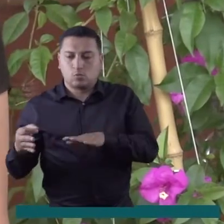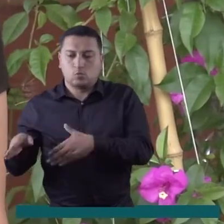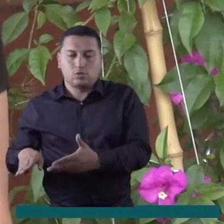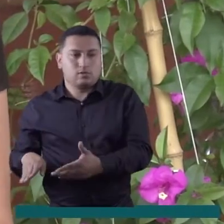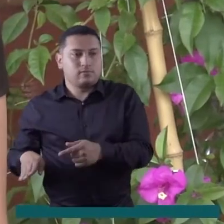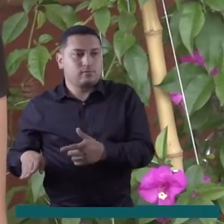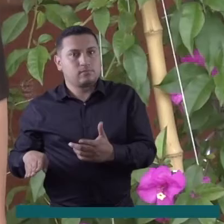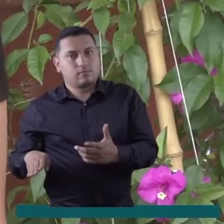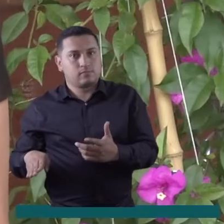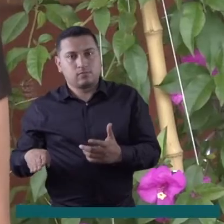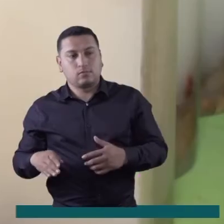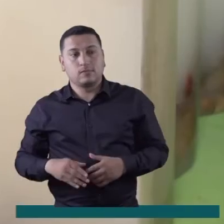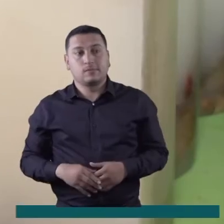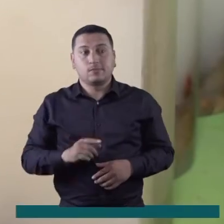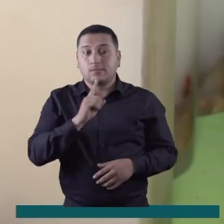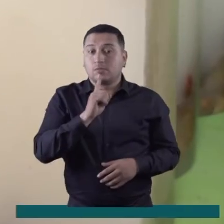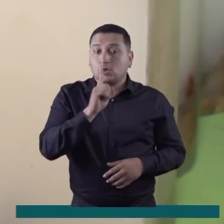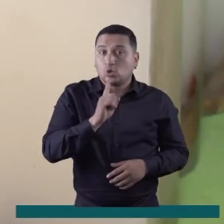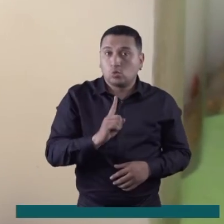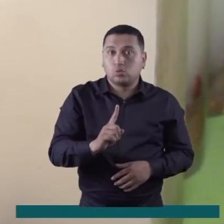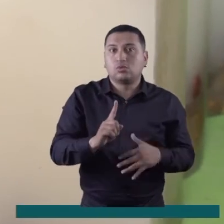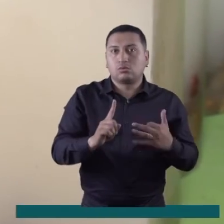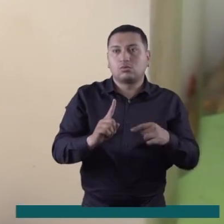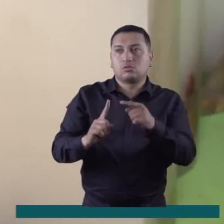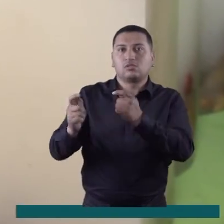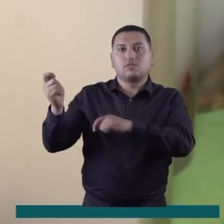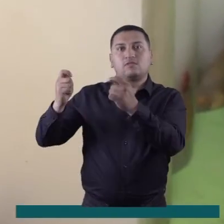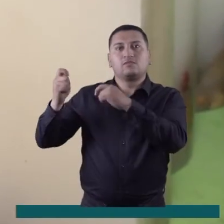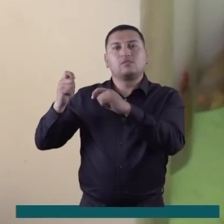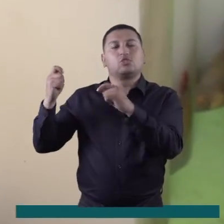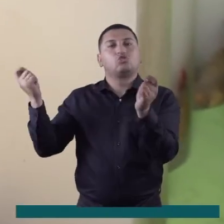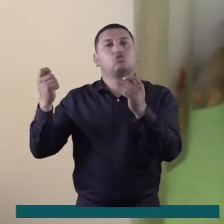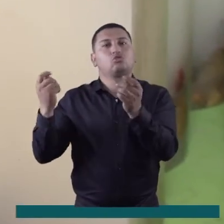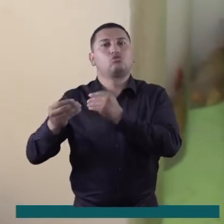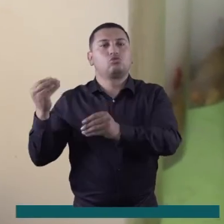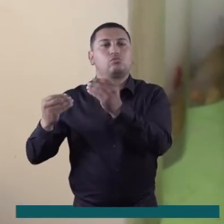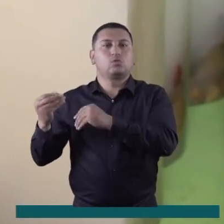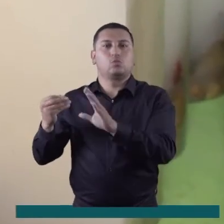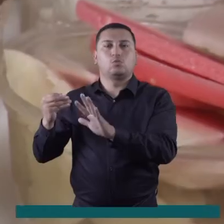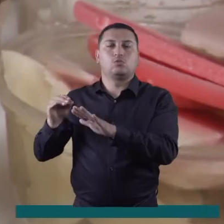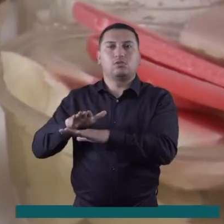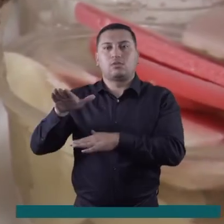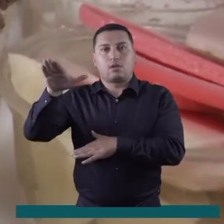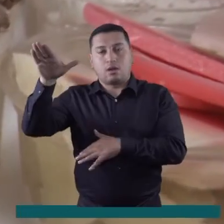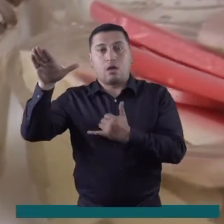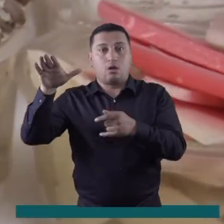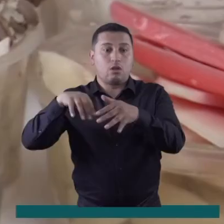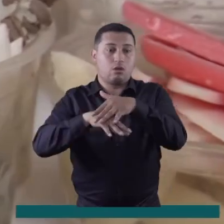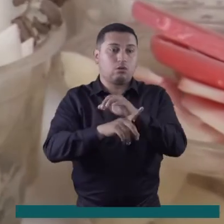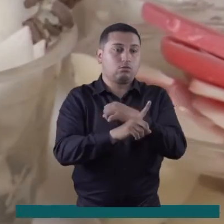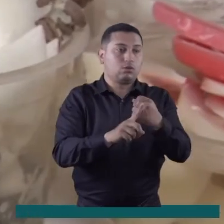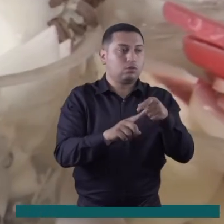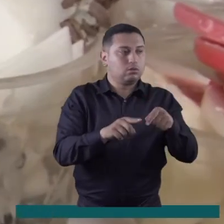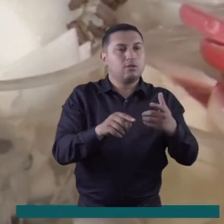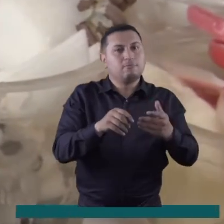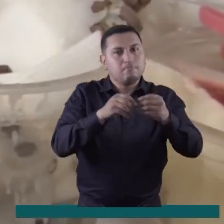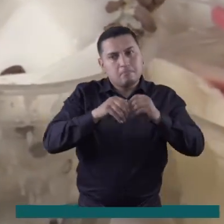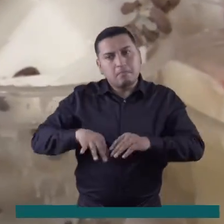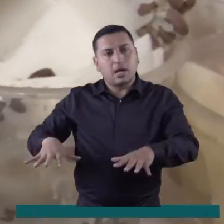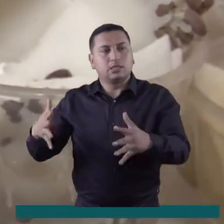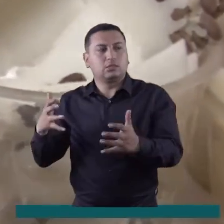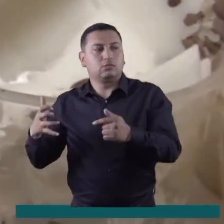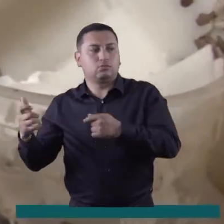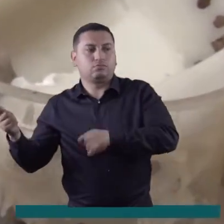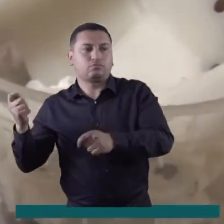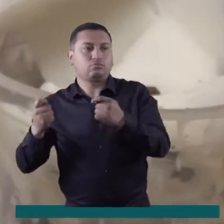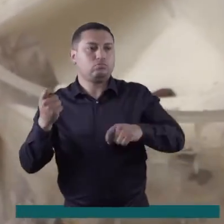a familiares por culpa del COVID. Sus velas han llegado a ferias comerciales en La Calera y ahora incursiona en las redes sociales para que llegue